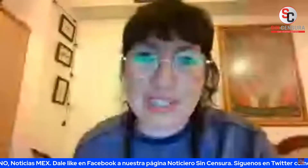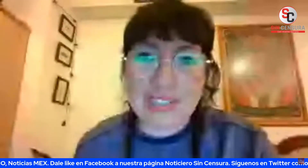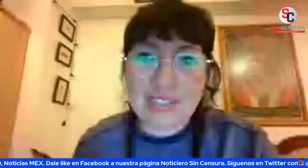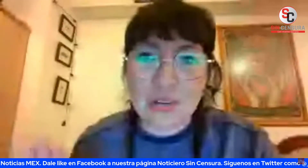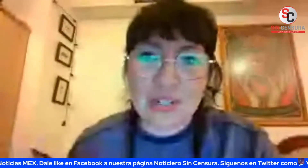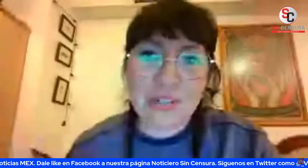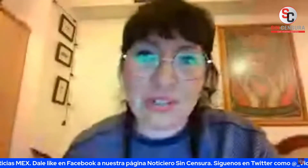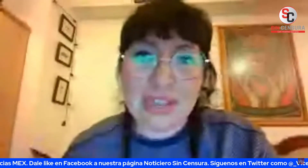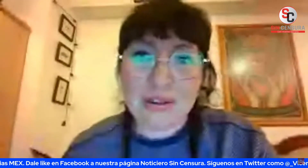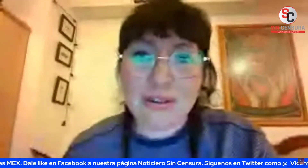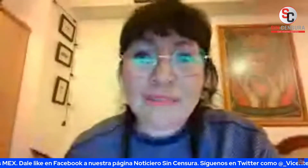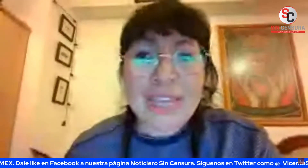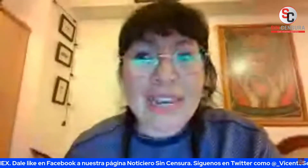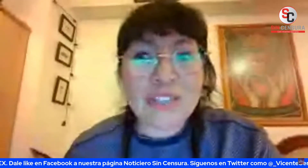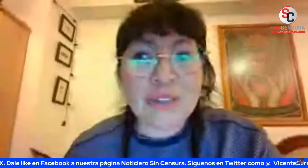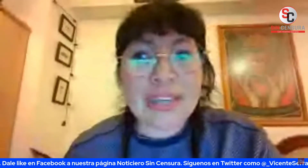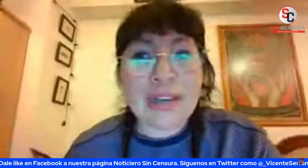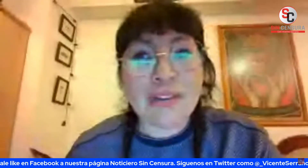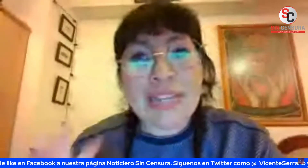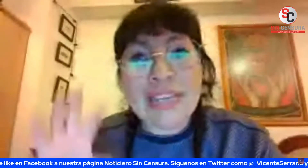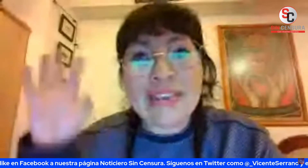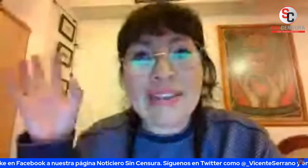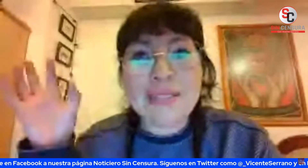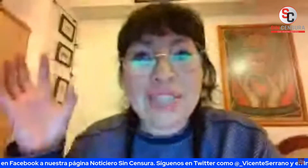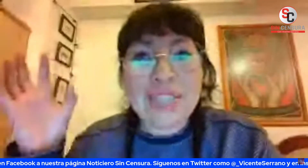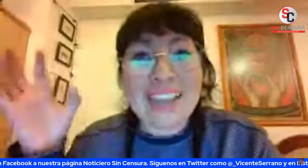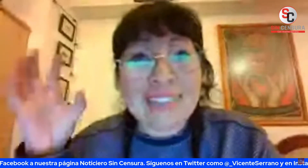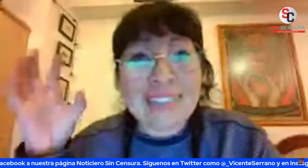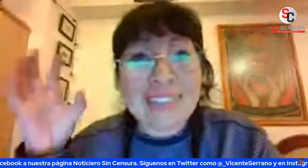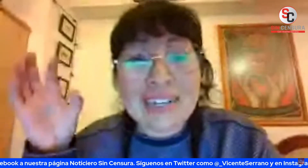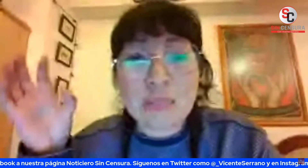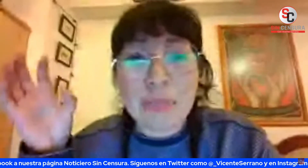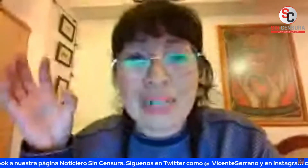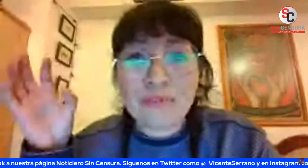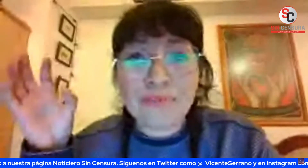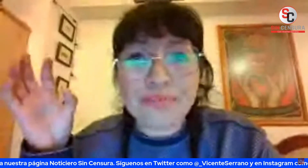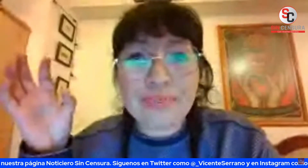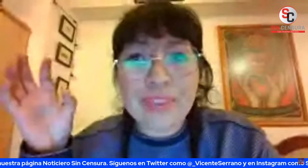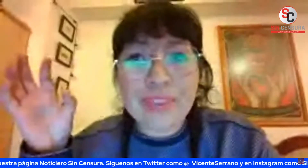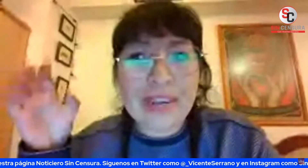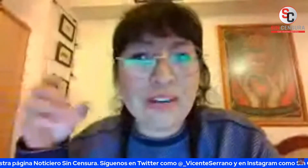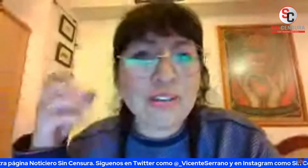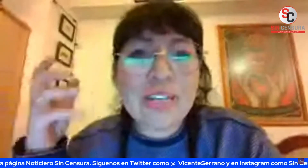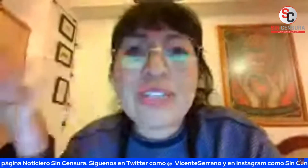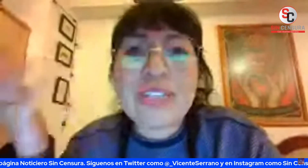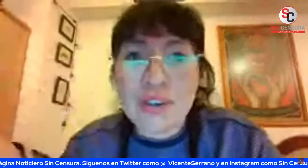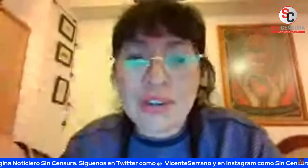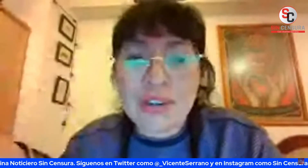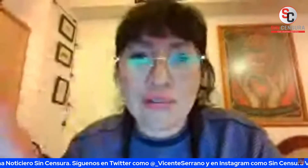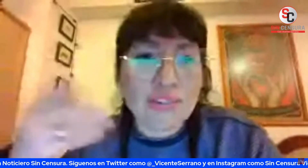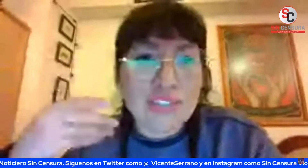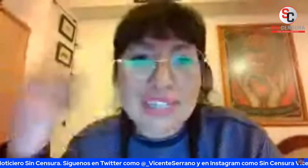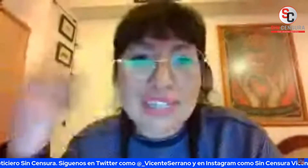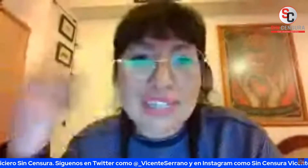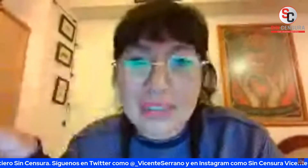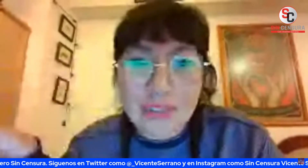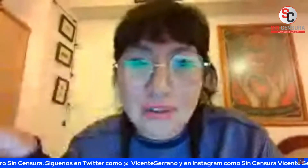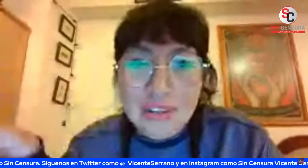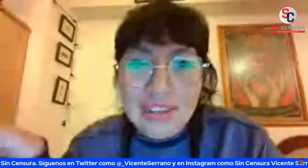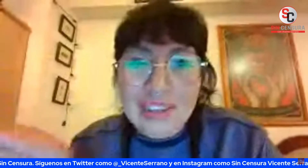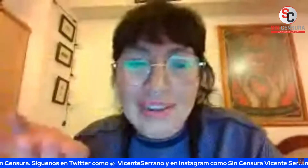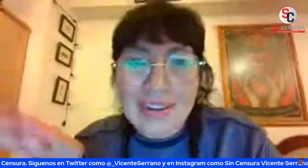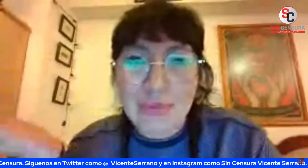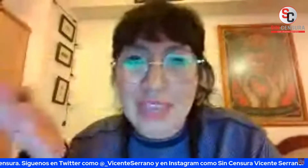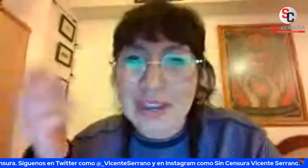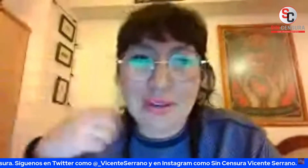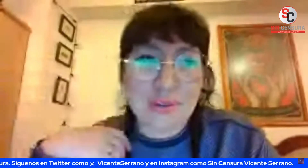hecho de que los líderes tengan tal respaldo que no se cuestione incluso si el partido en el gobierno lo está haciendo bien o